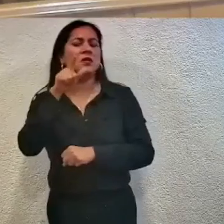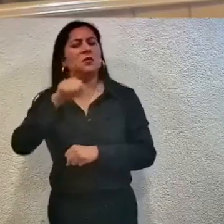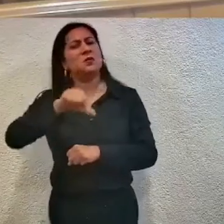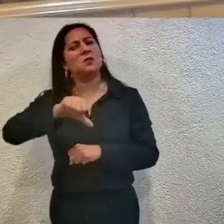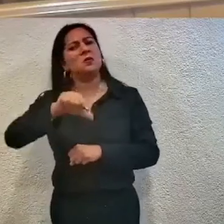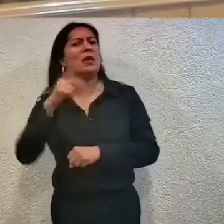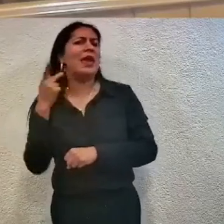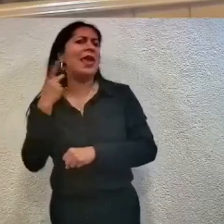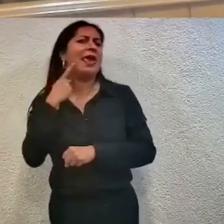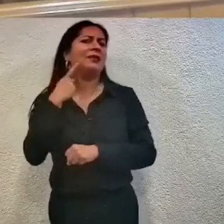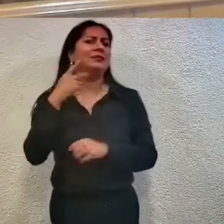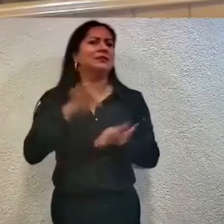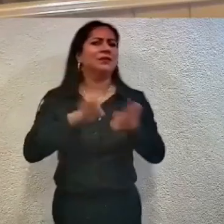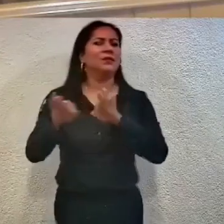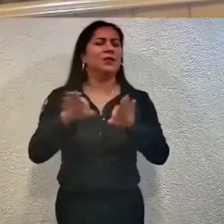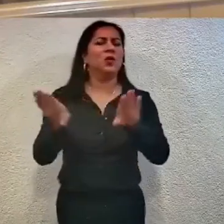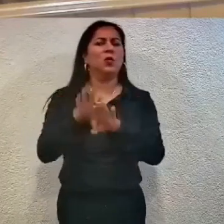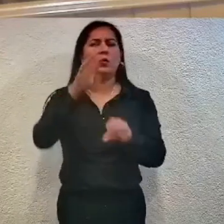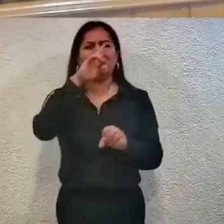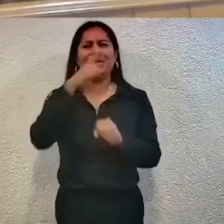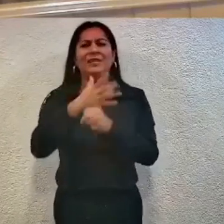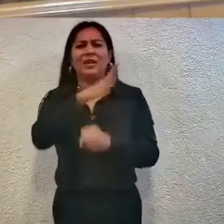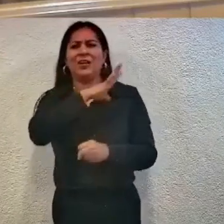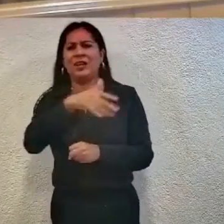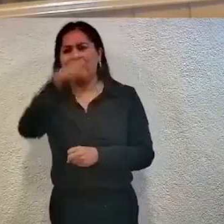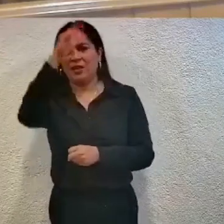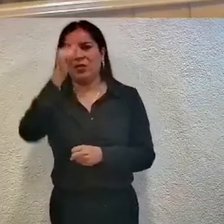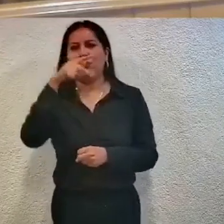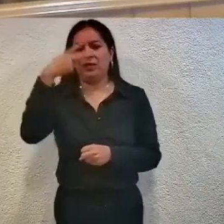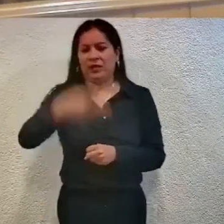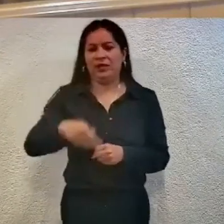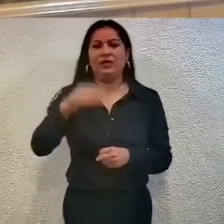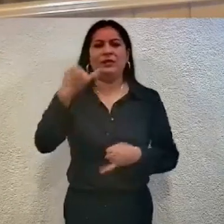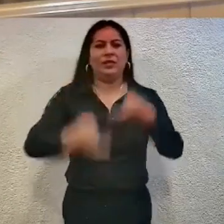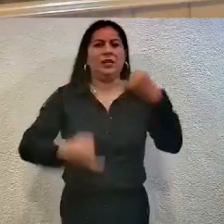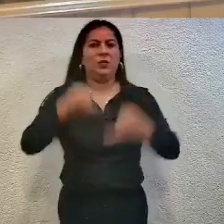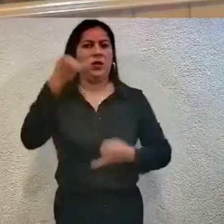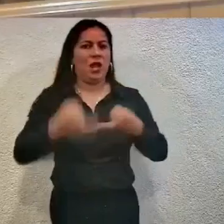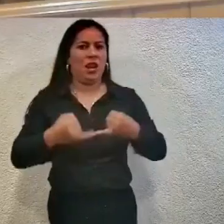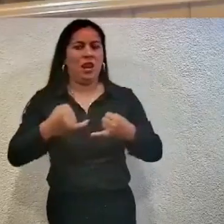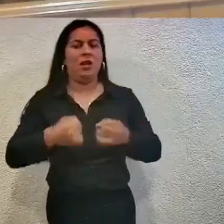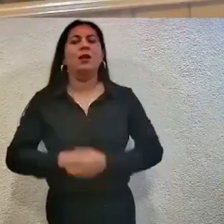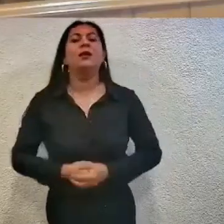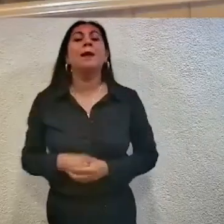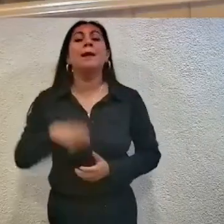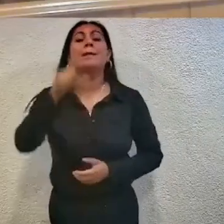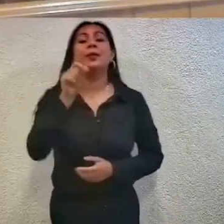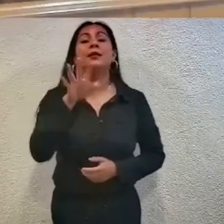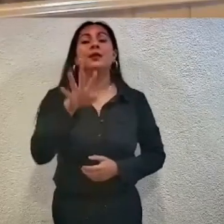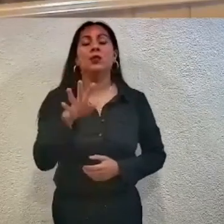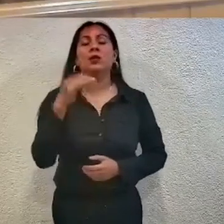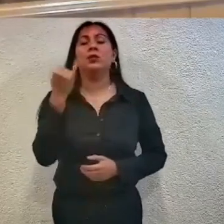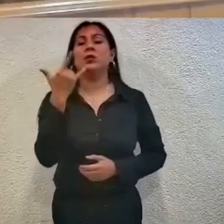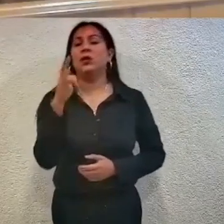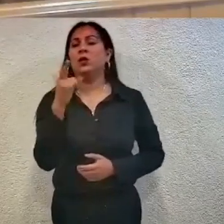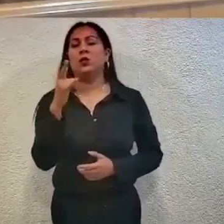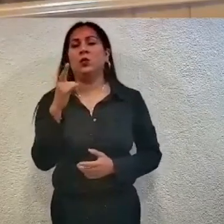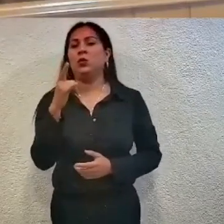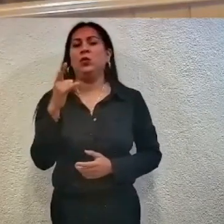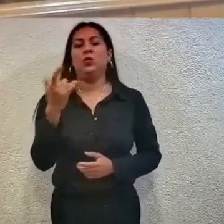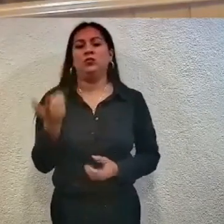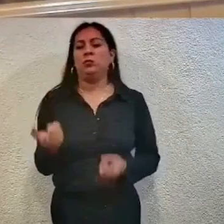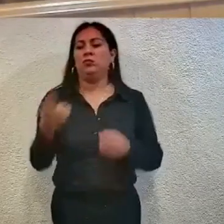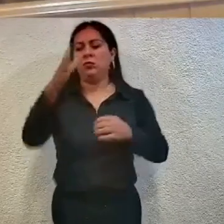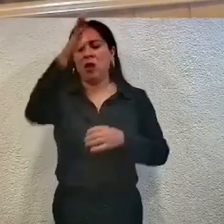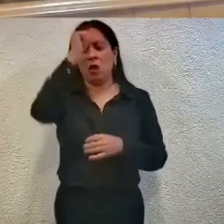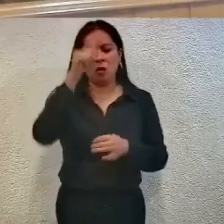del Estado de Guerrero y un ex trabajador, quien fungió como secretario general de acuerdos de este Tribunal Electoral. El 24